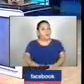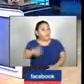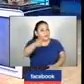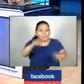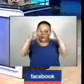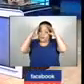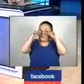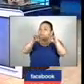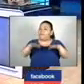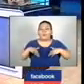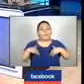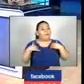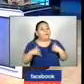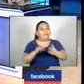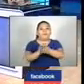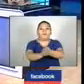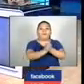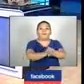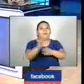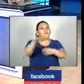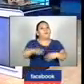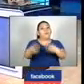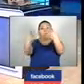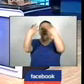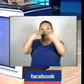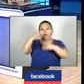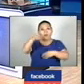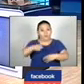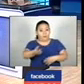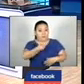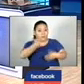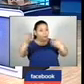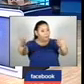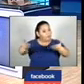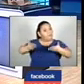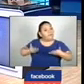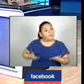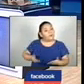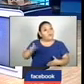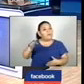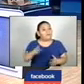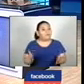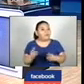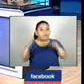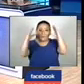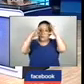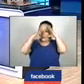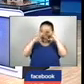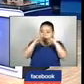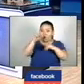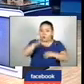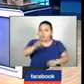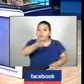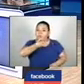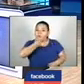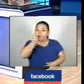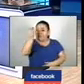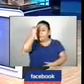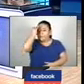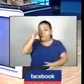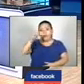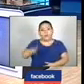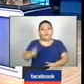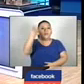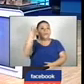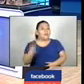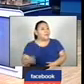Muy buenas noches, ¿qué tal? ¿Cómo están? Qué gusto que nos acompañen. Bienvenidos a una nueva emisión estelar de Noticiero Hechos. Hoy vamos a conocer las noticias más importantes